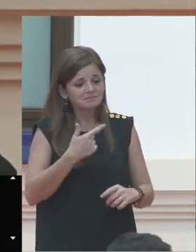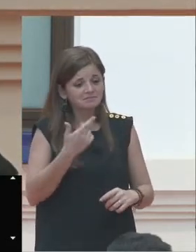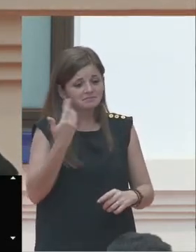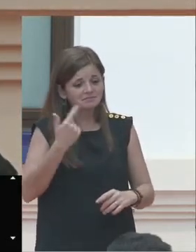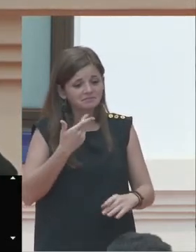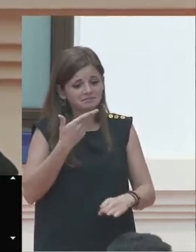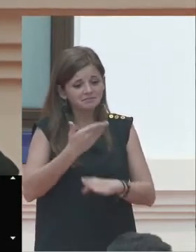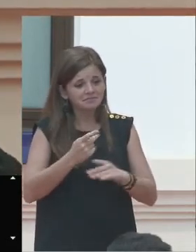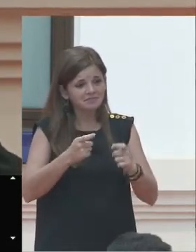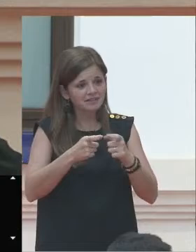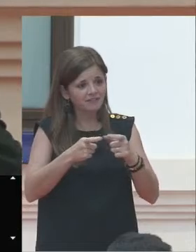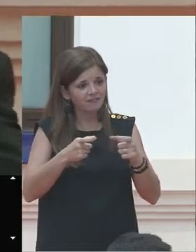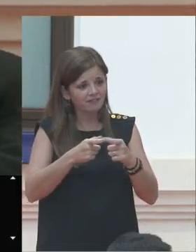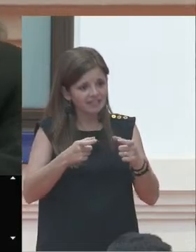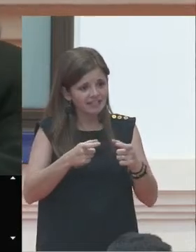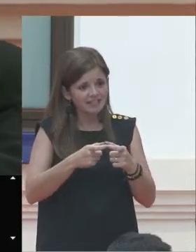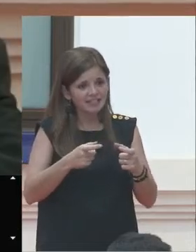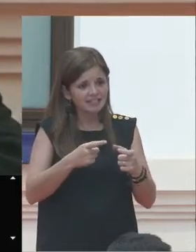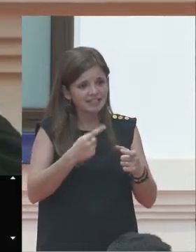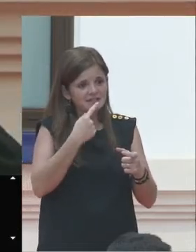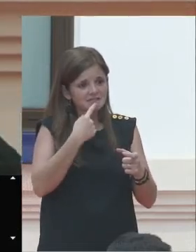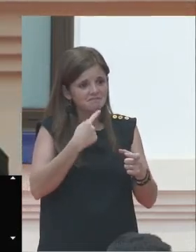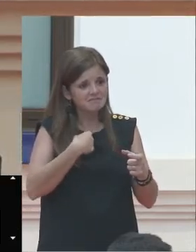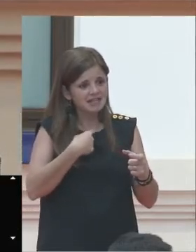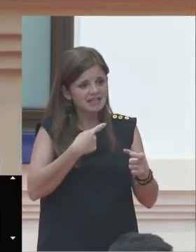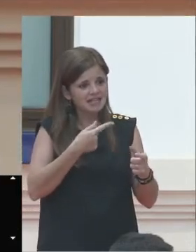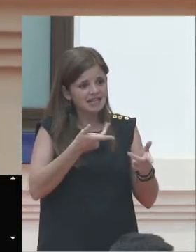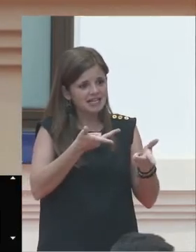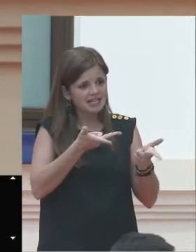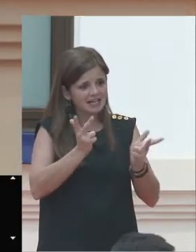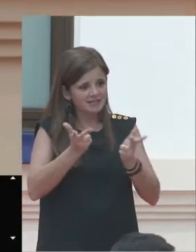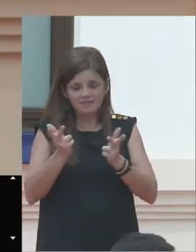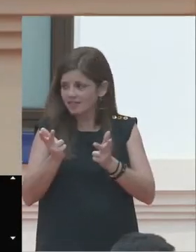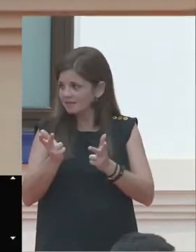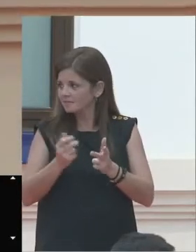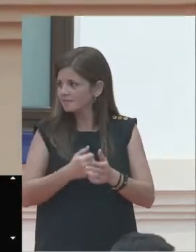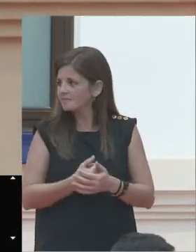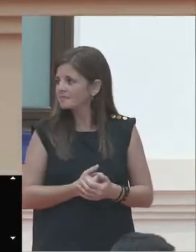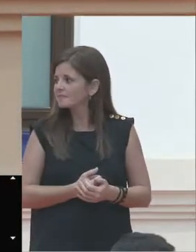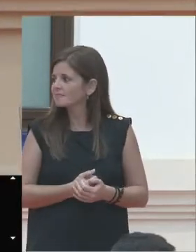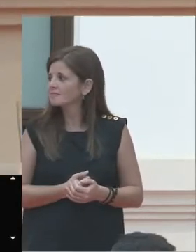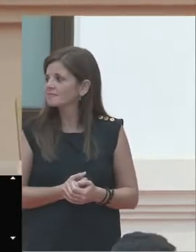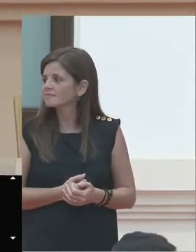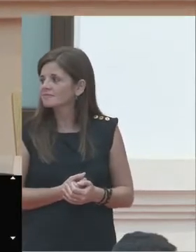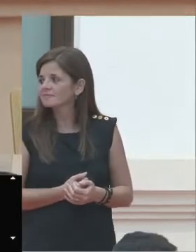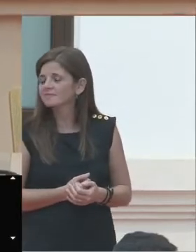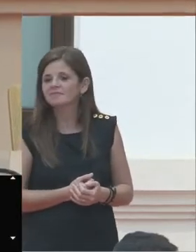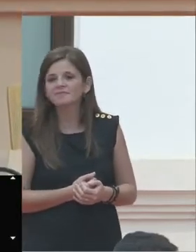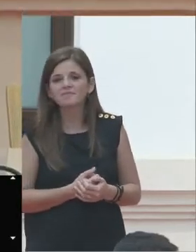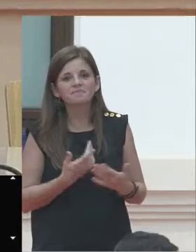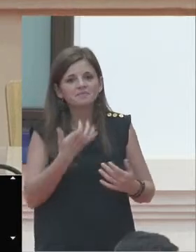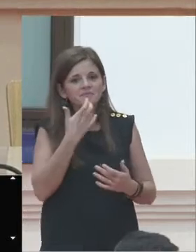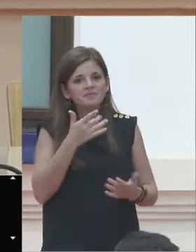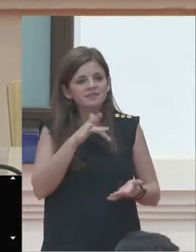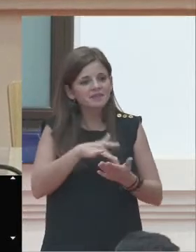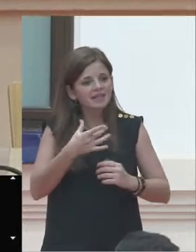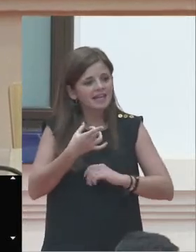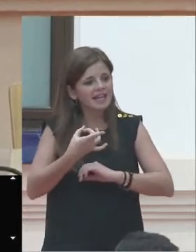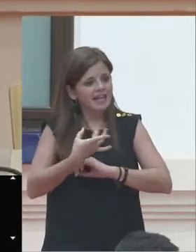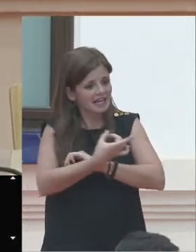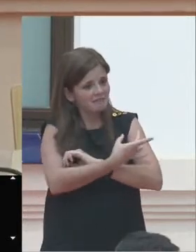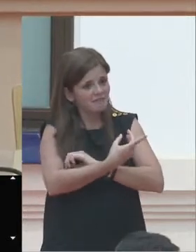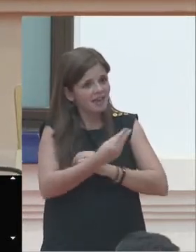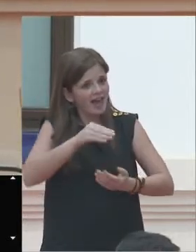decir lo malo, lo que queda también. Yo he sacado los billetes en Renfe, he recibido